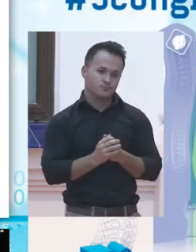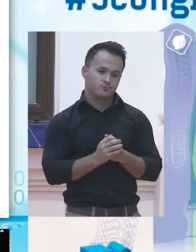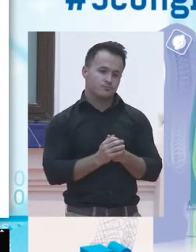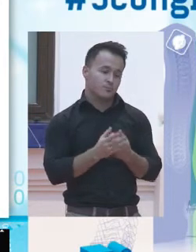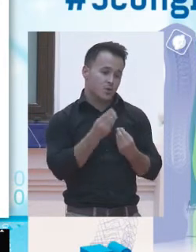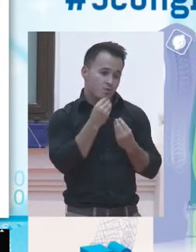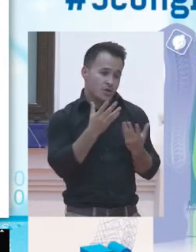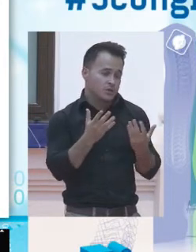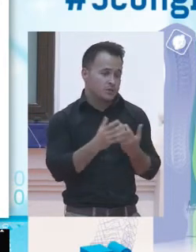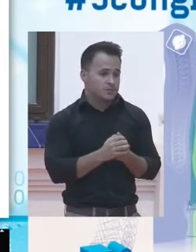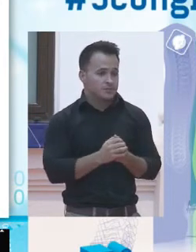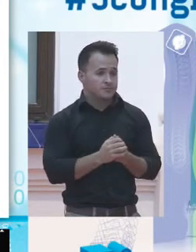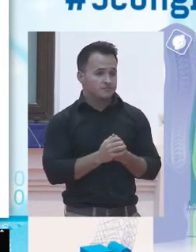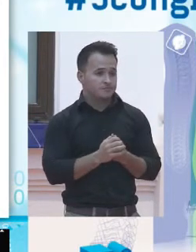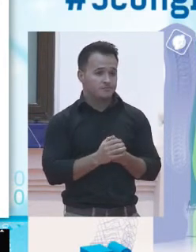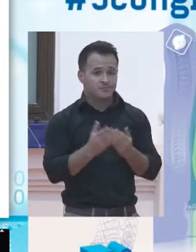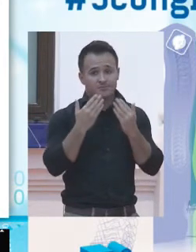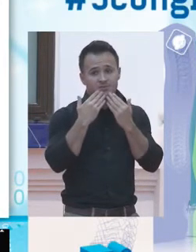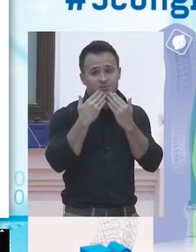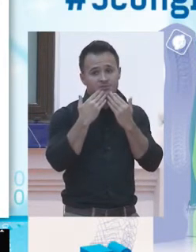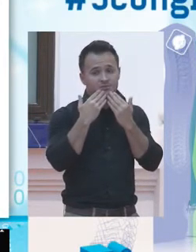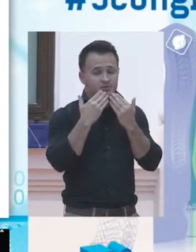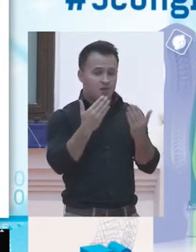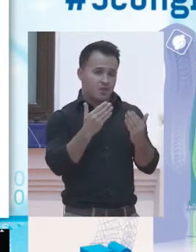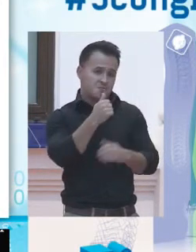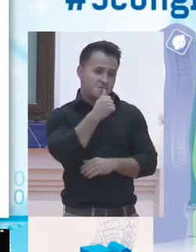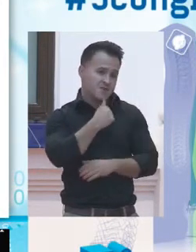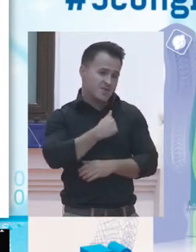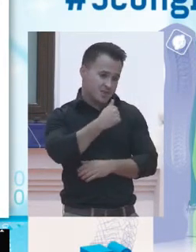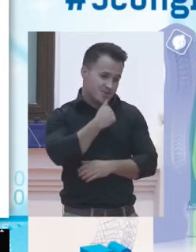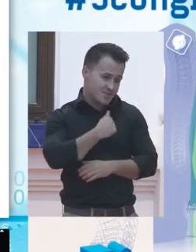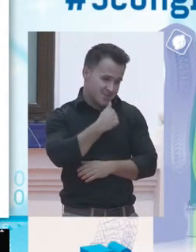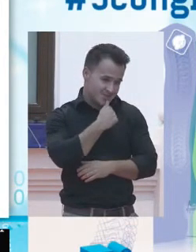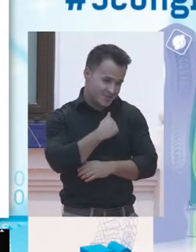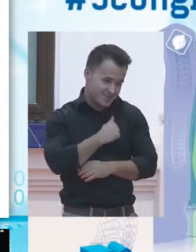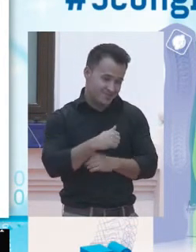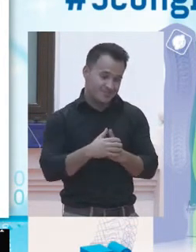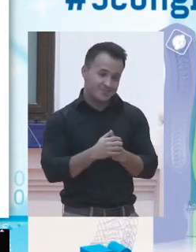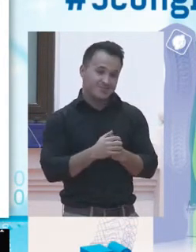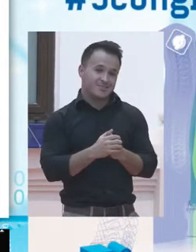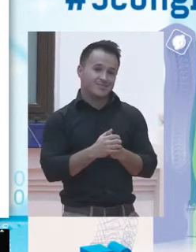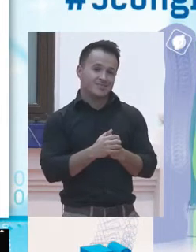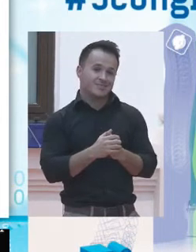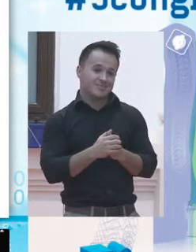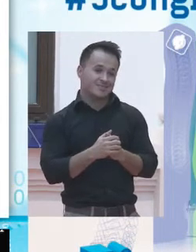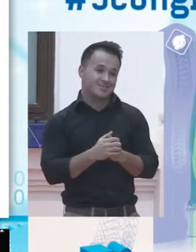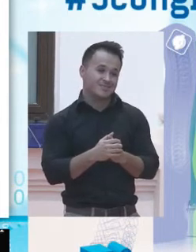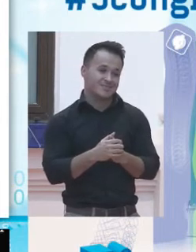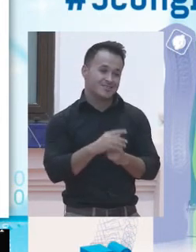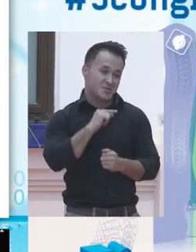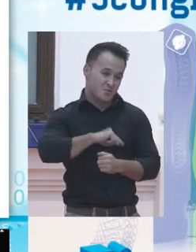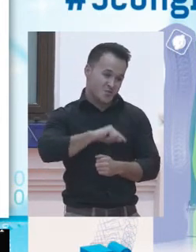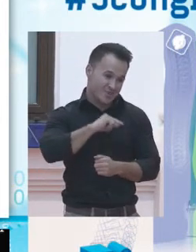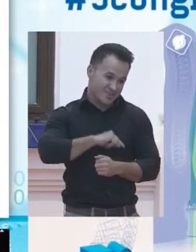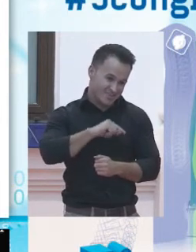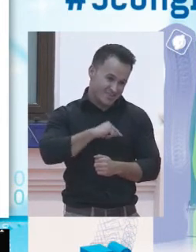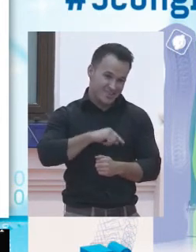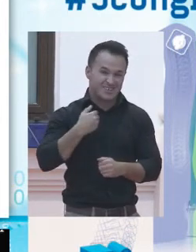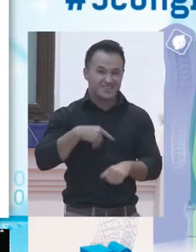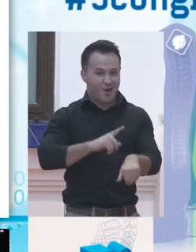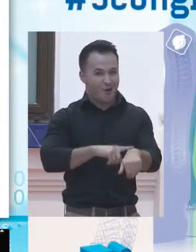Y bueno, pues agradecerles la paciencia y la moral que han tenido al asistir a esta hora